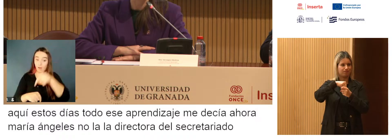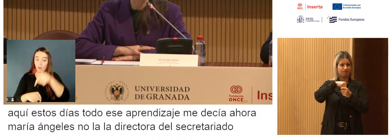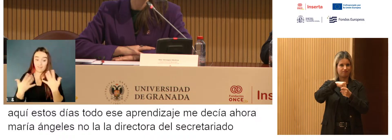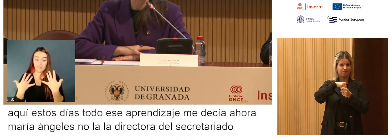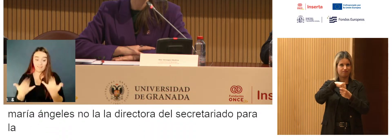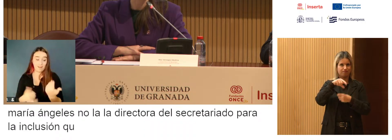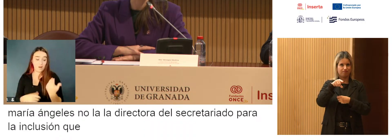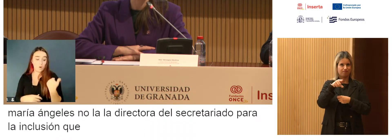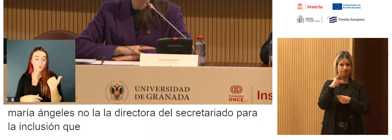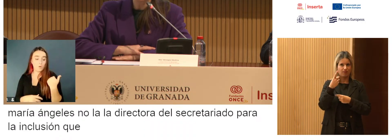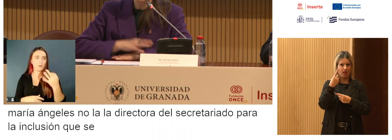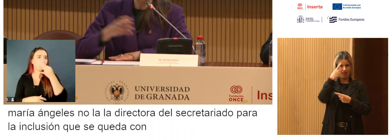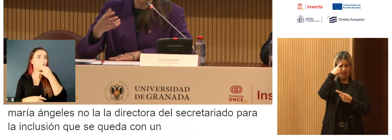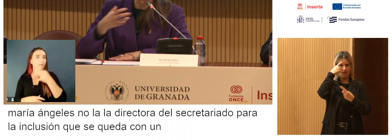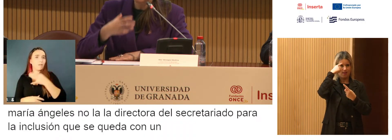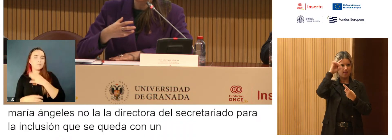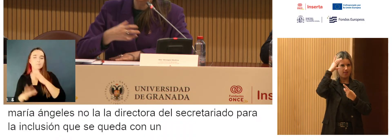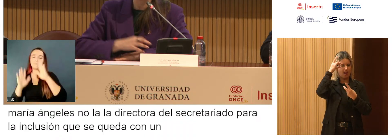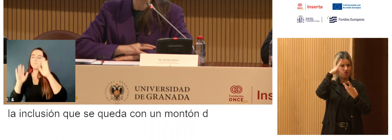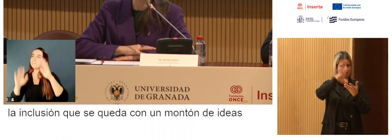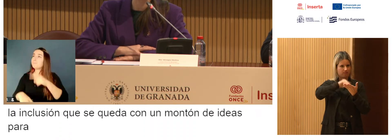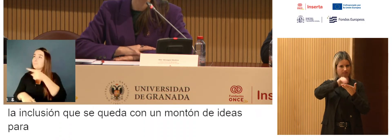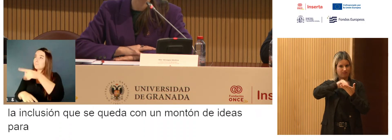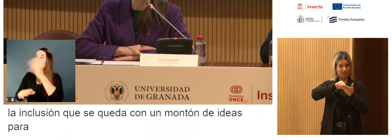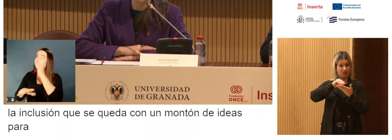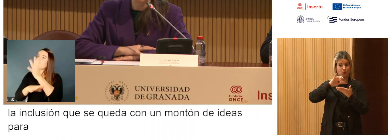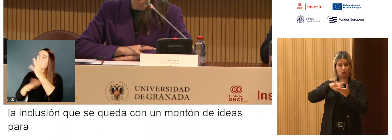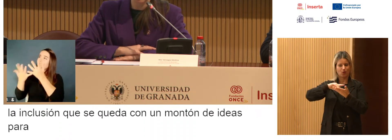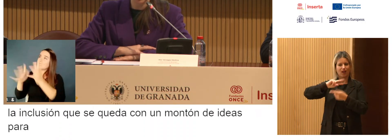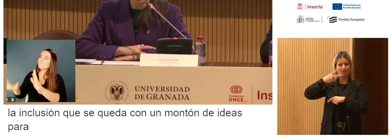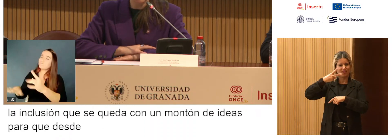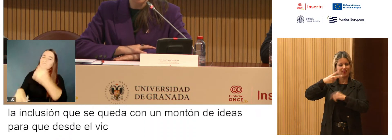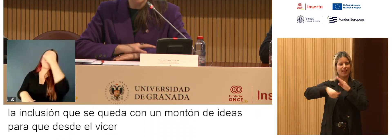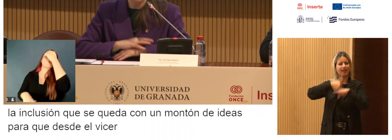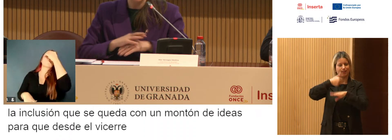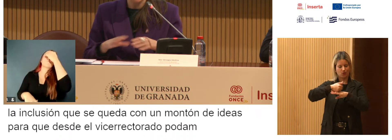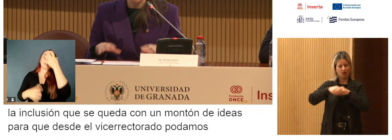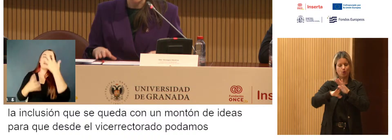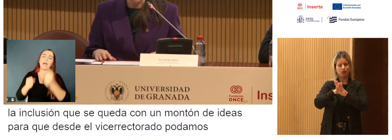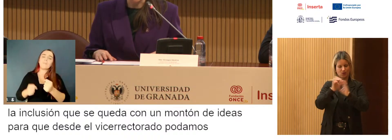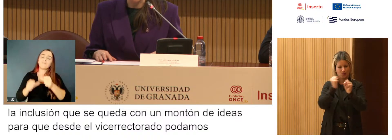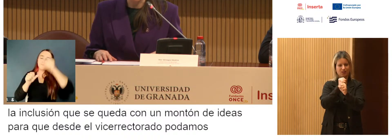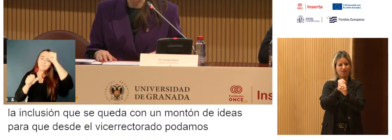se queda con un montón de ideas para que desde el vicerrectorado podamos trabajar.